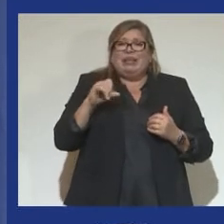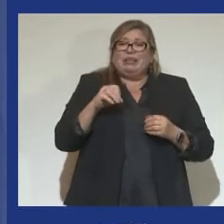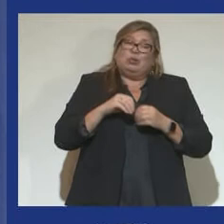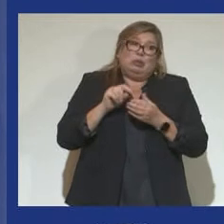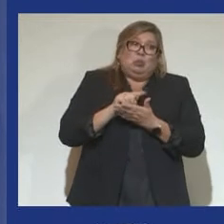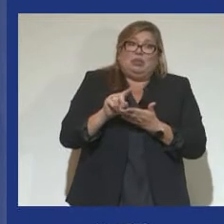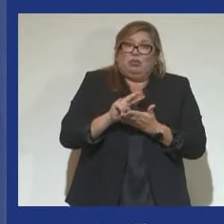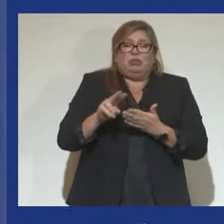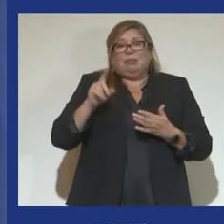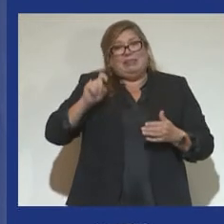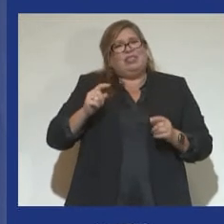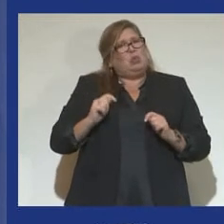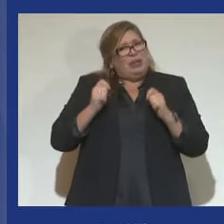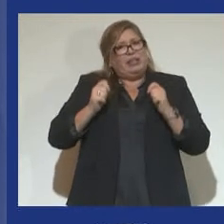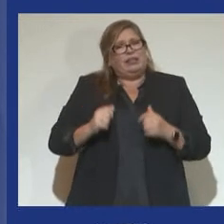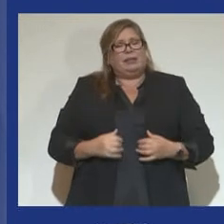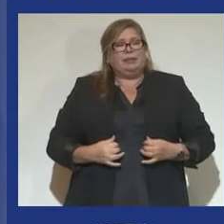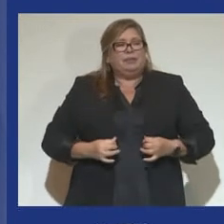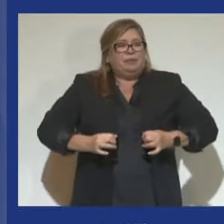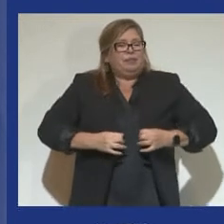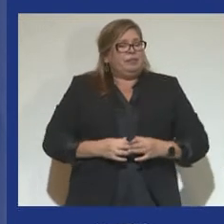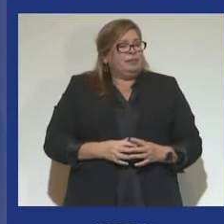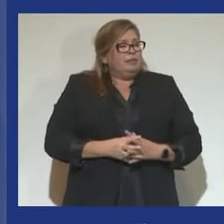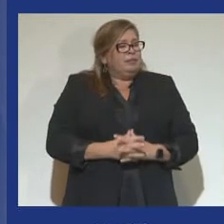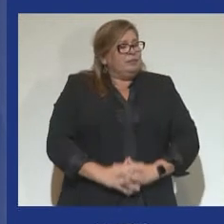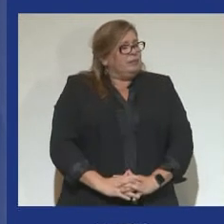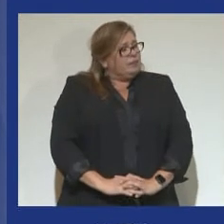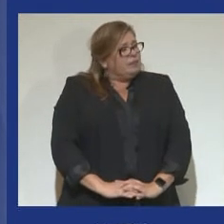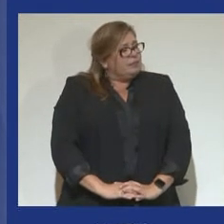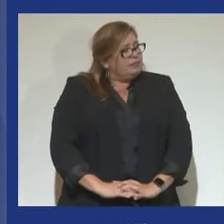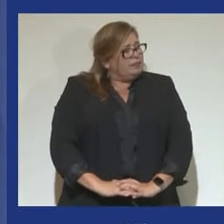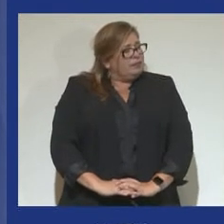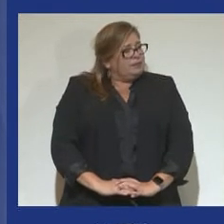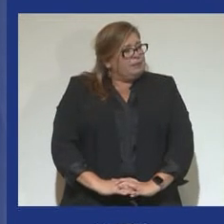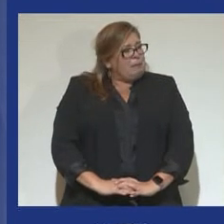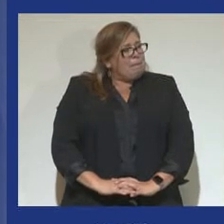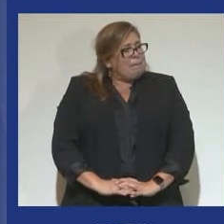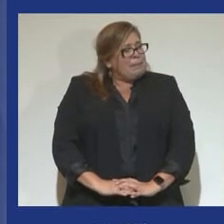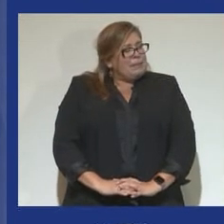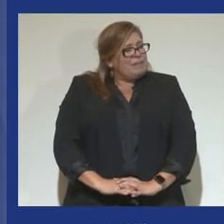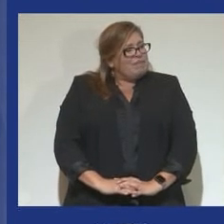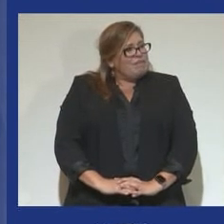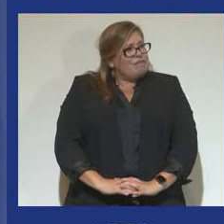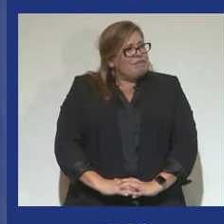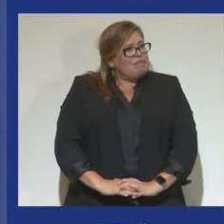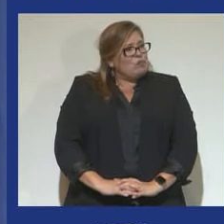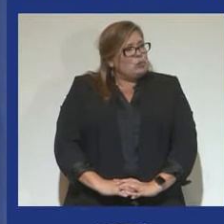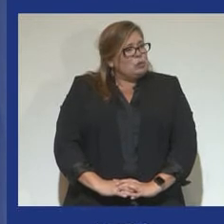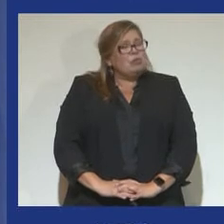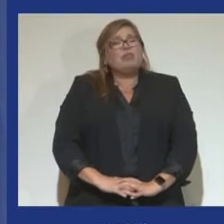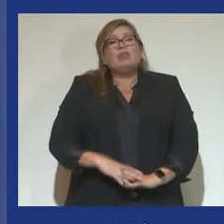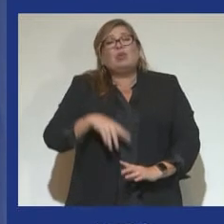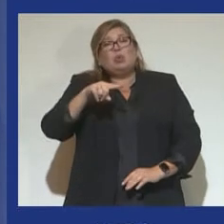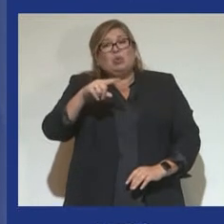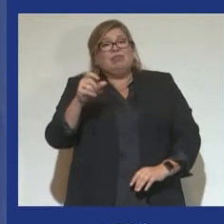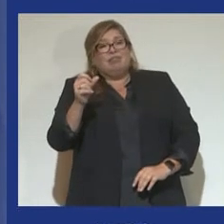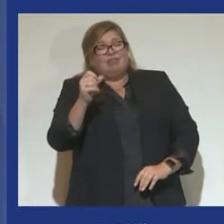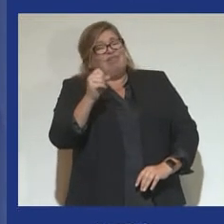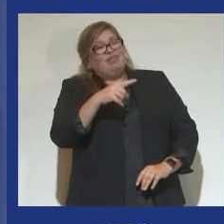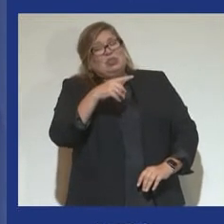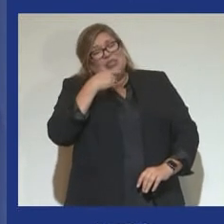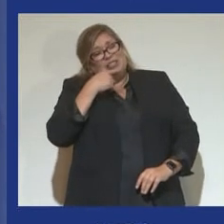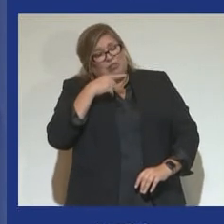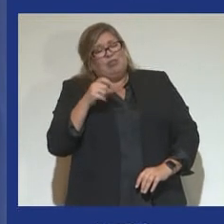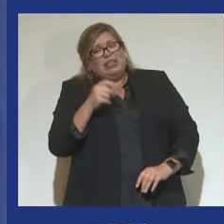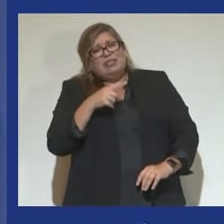otra vez en la próxima semana dada la urgencia que reconoce que haya